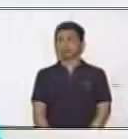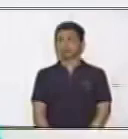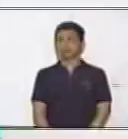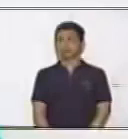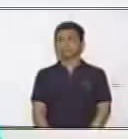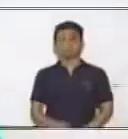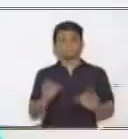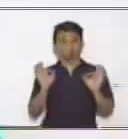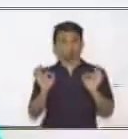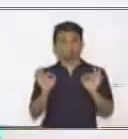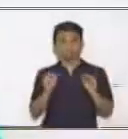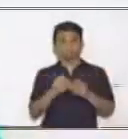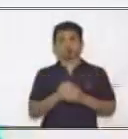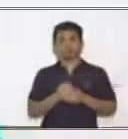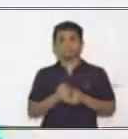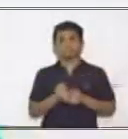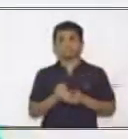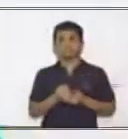¿Estamos bien ahí?